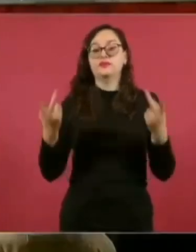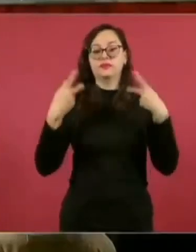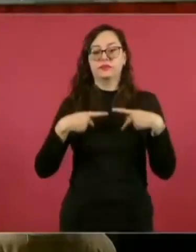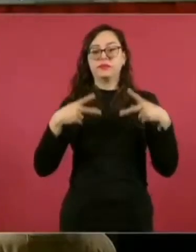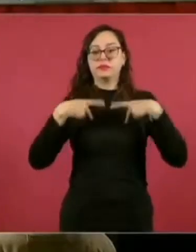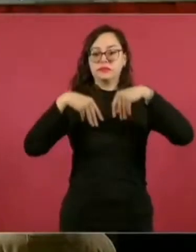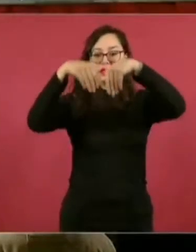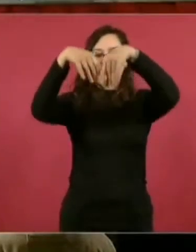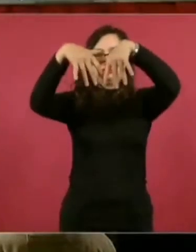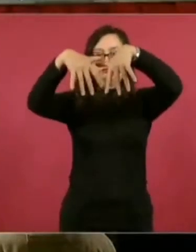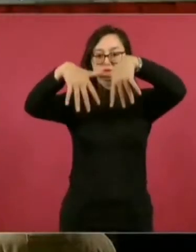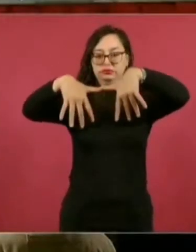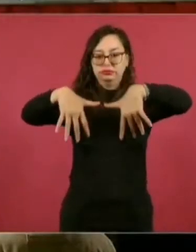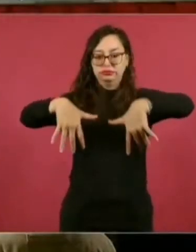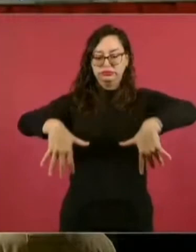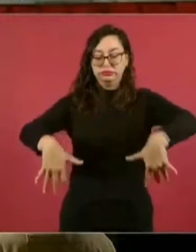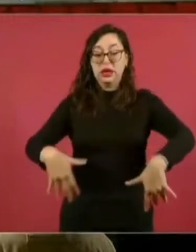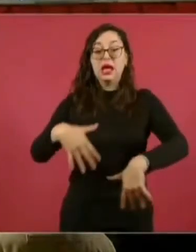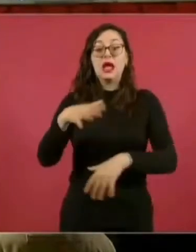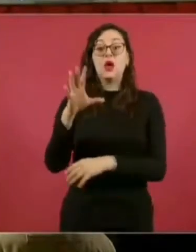equivale más o menos a